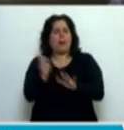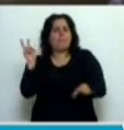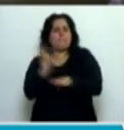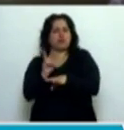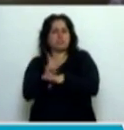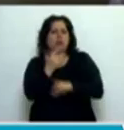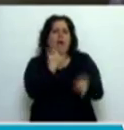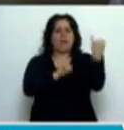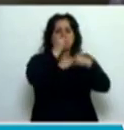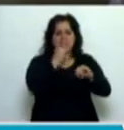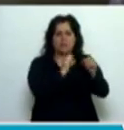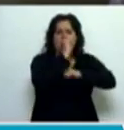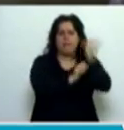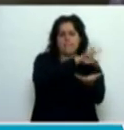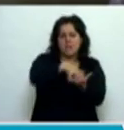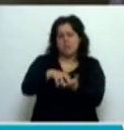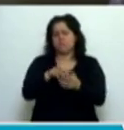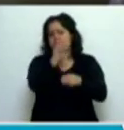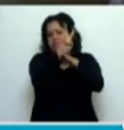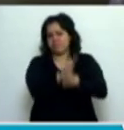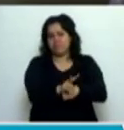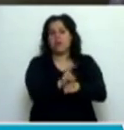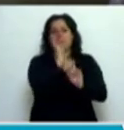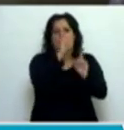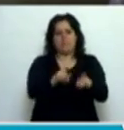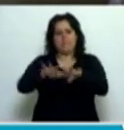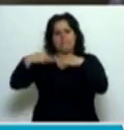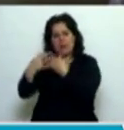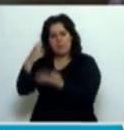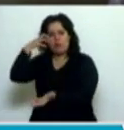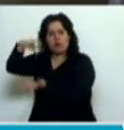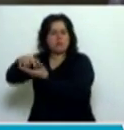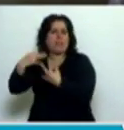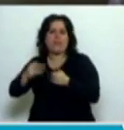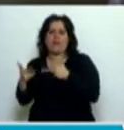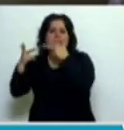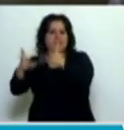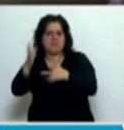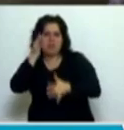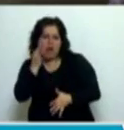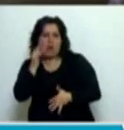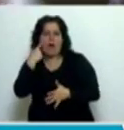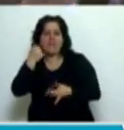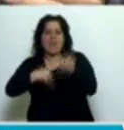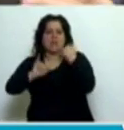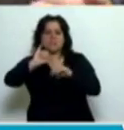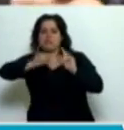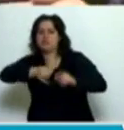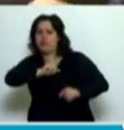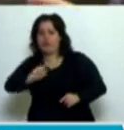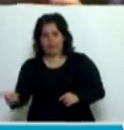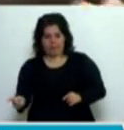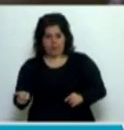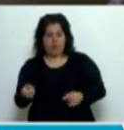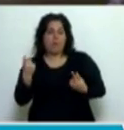esos activos y es definirlo también sobre la base de que el Parlamento tenga algo que decir sobre la disposición de esos activos. Porque tampoco